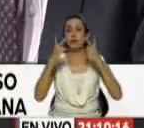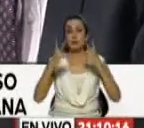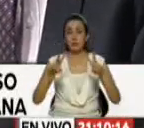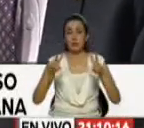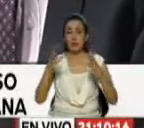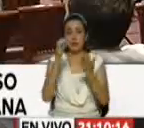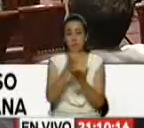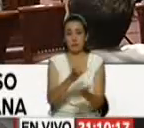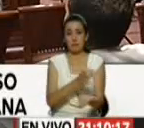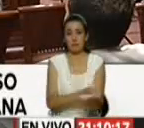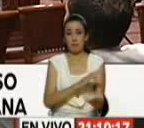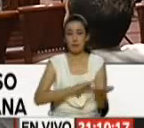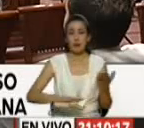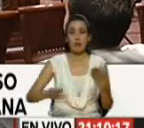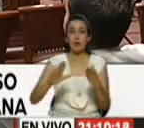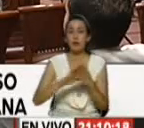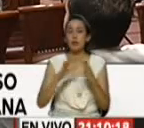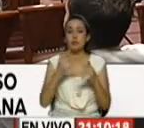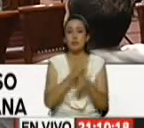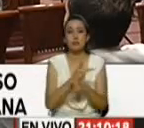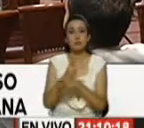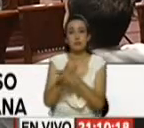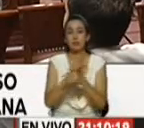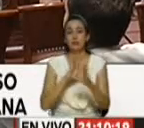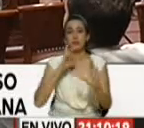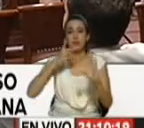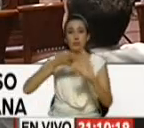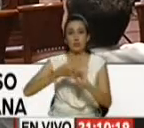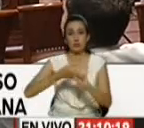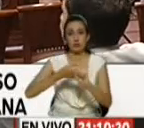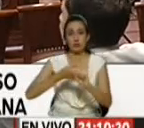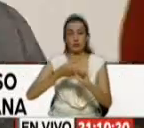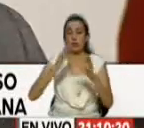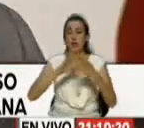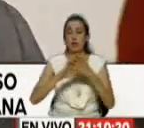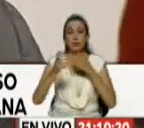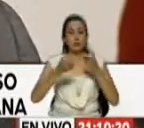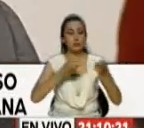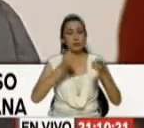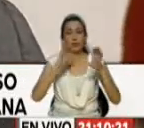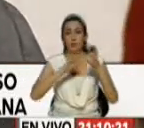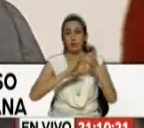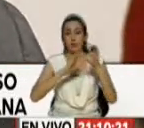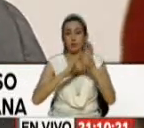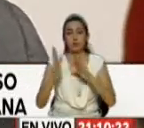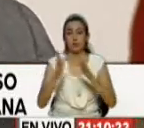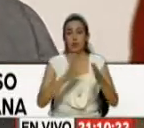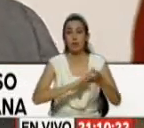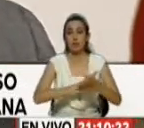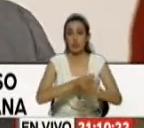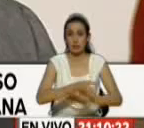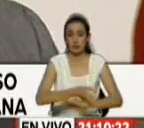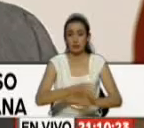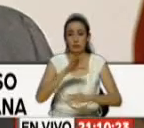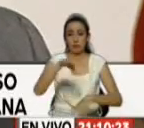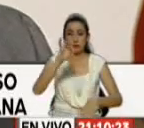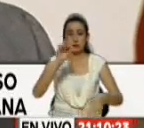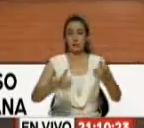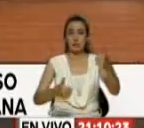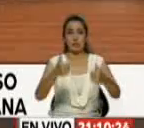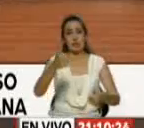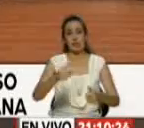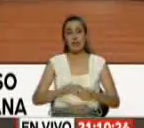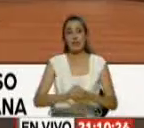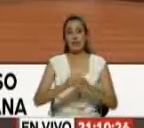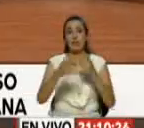del concurso para la designación del Consejo de Participación Ciudadana y Control Social, que será elegido en marzo de 2019.